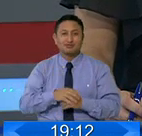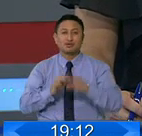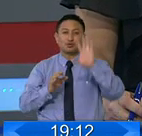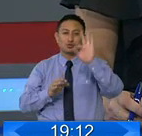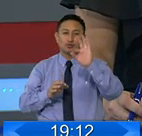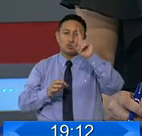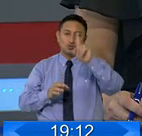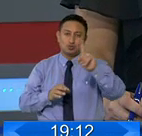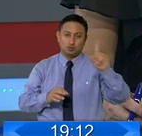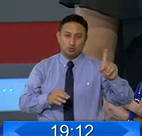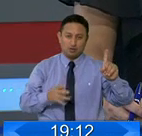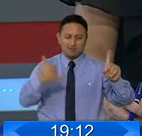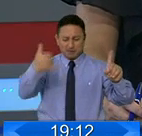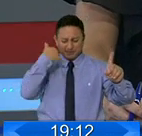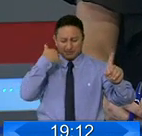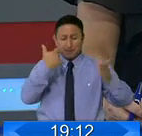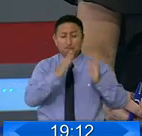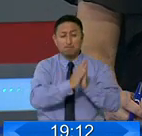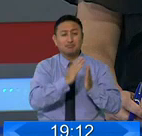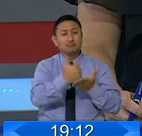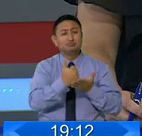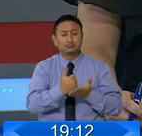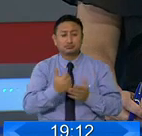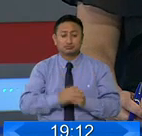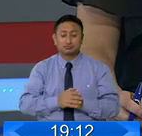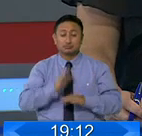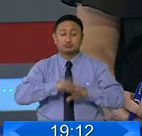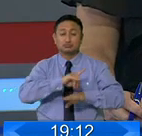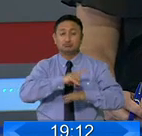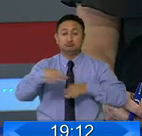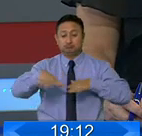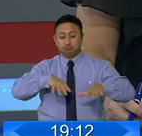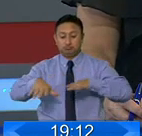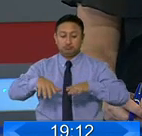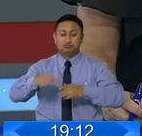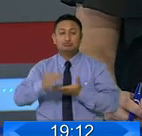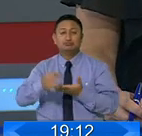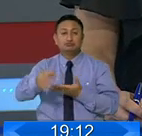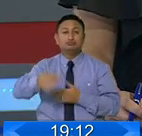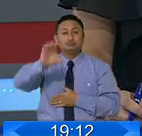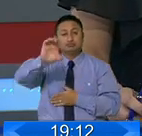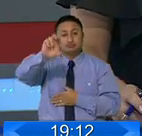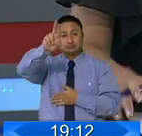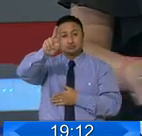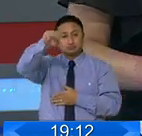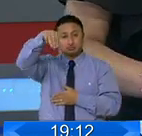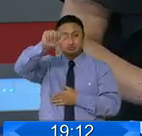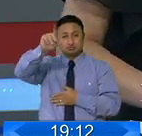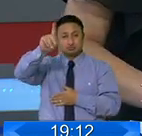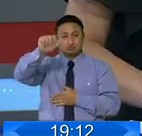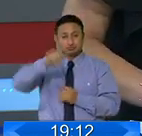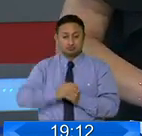de Seguridad de ECU 911 tras el sismo registrado en el cantón Comandá, provincia de Chimborazo.